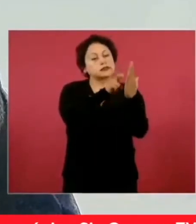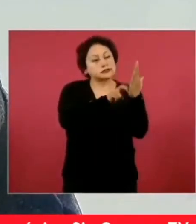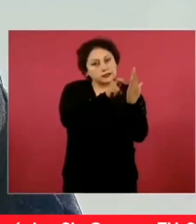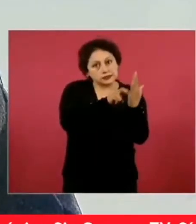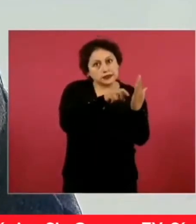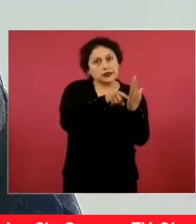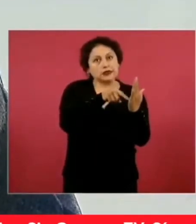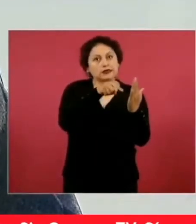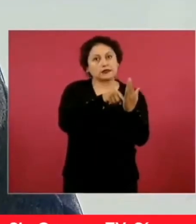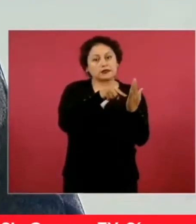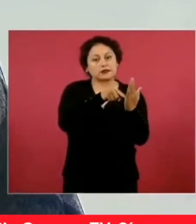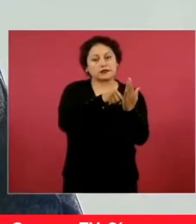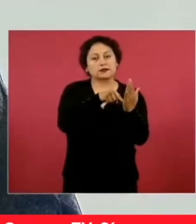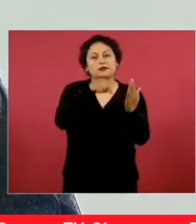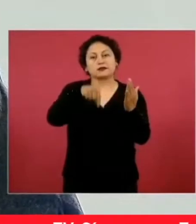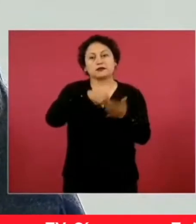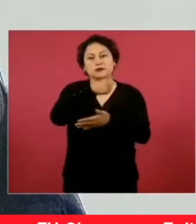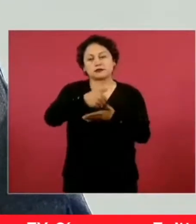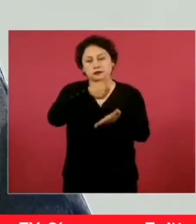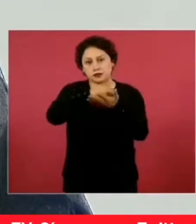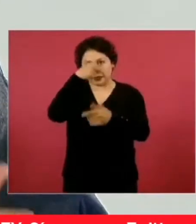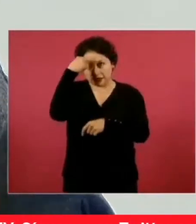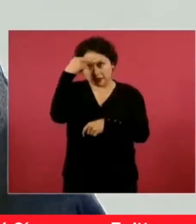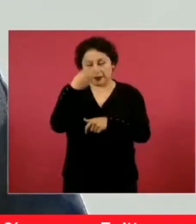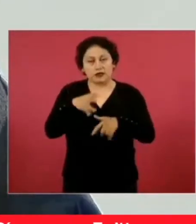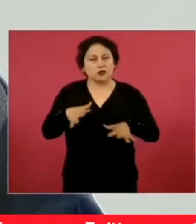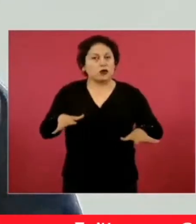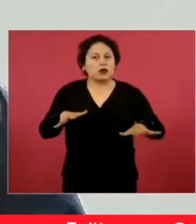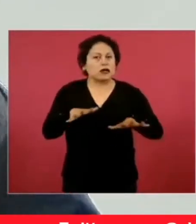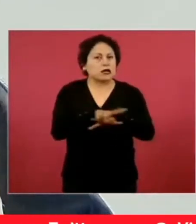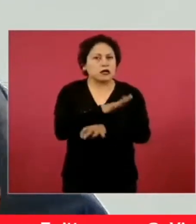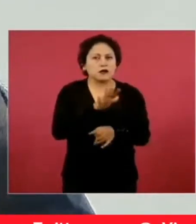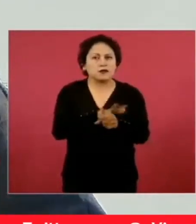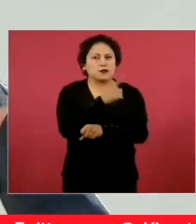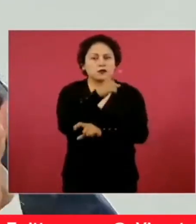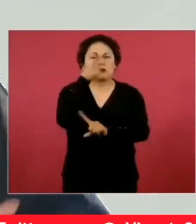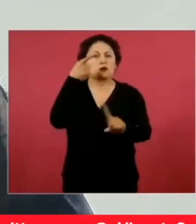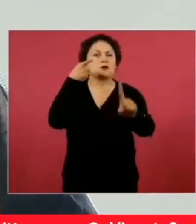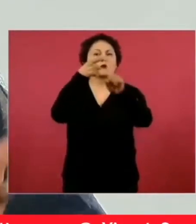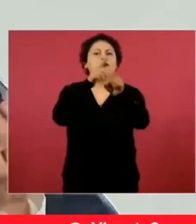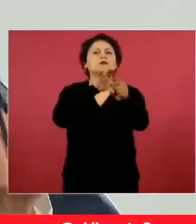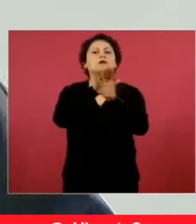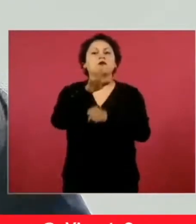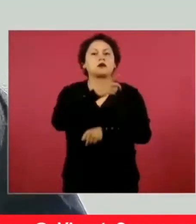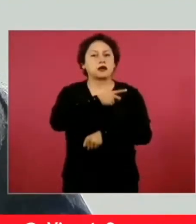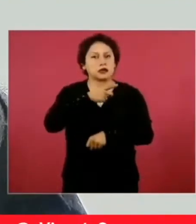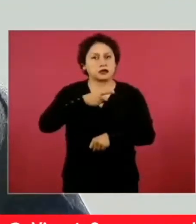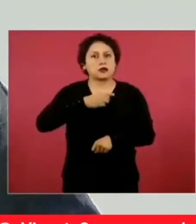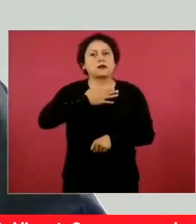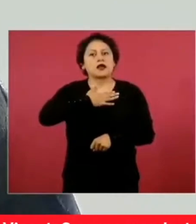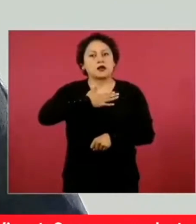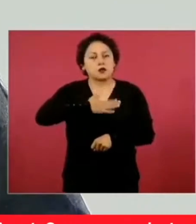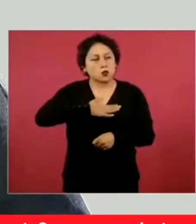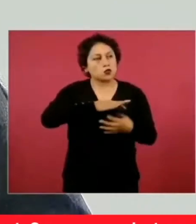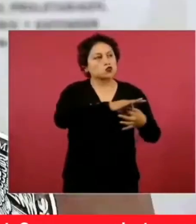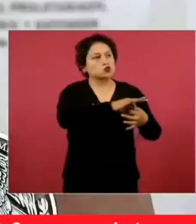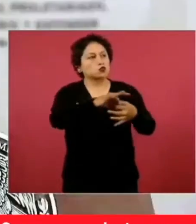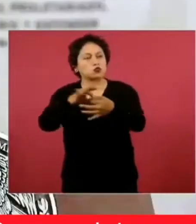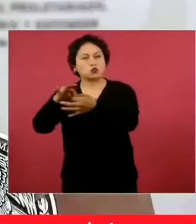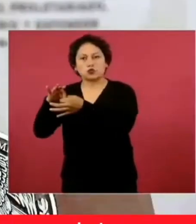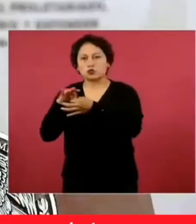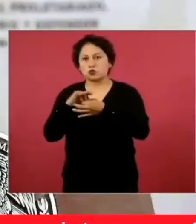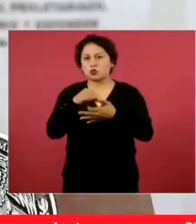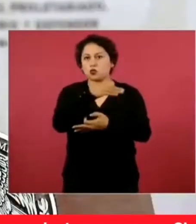Ciudad de México? Pues es buscar un desarrollo justo, armónico y con acento social en la ciudad.